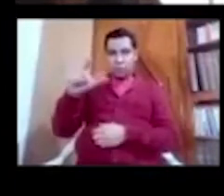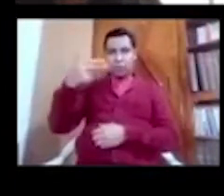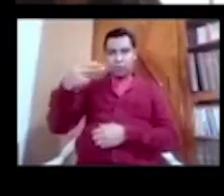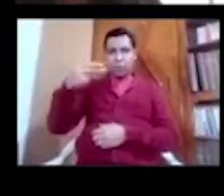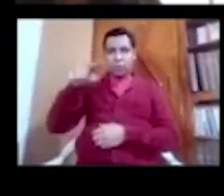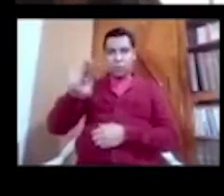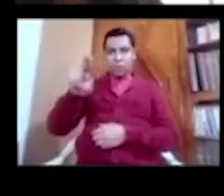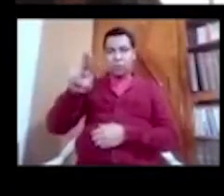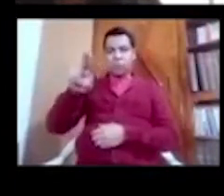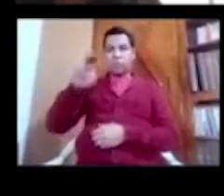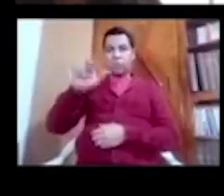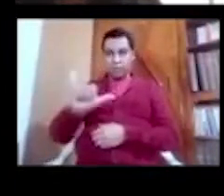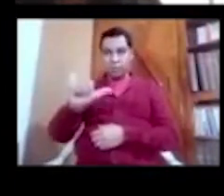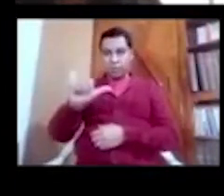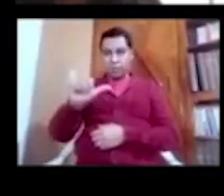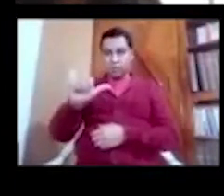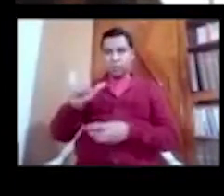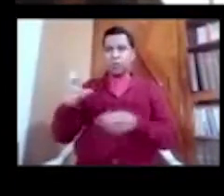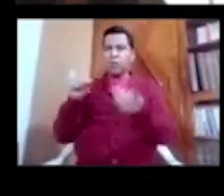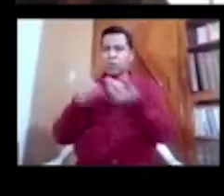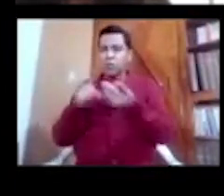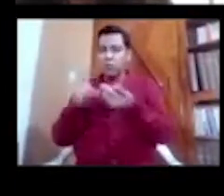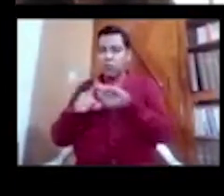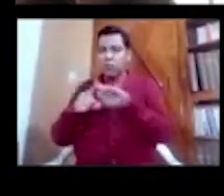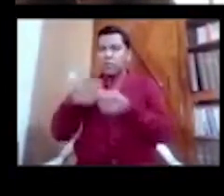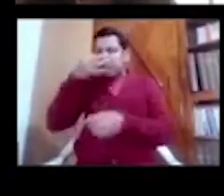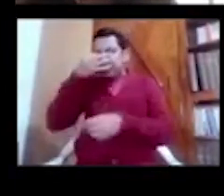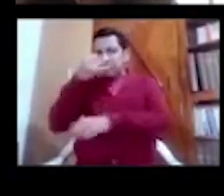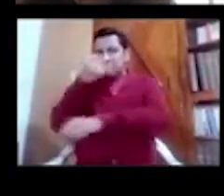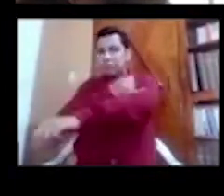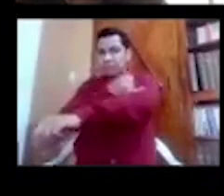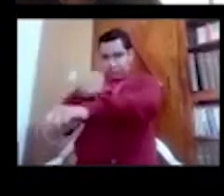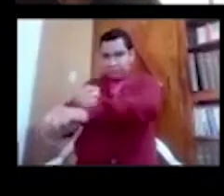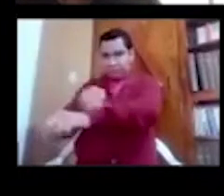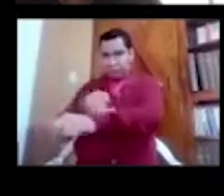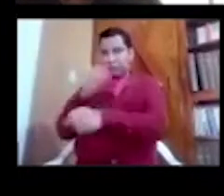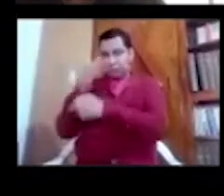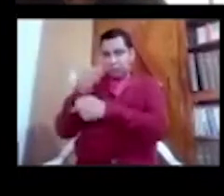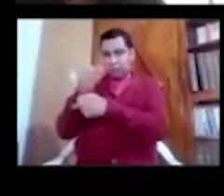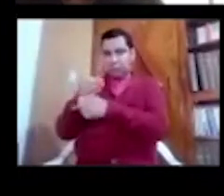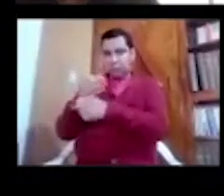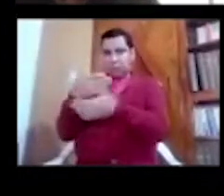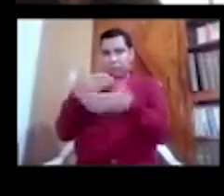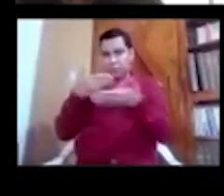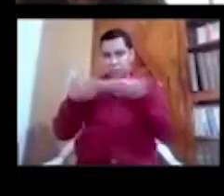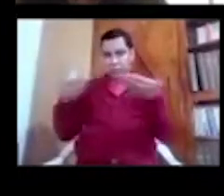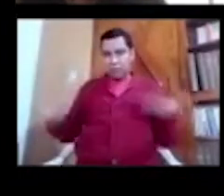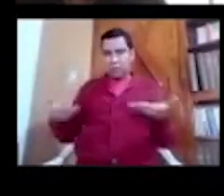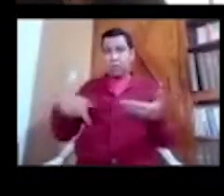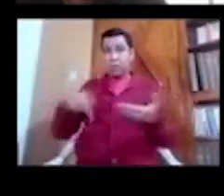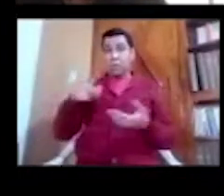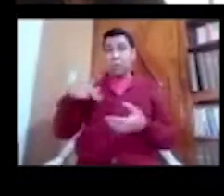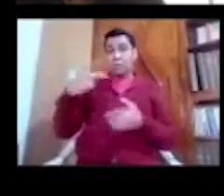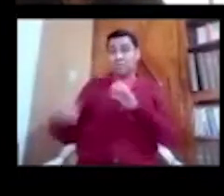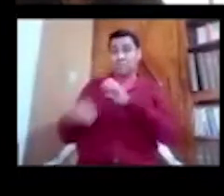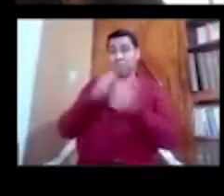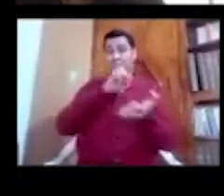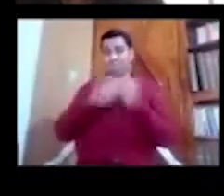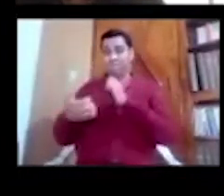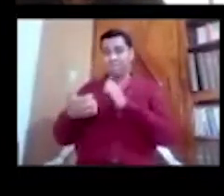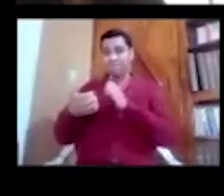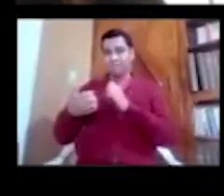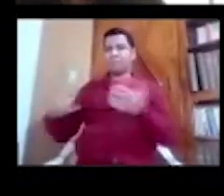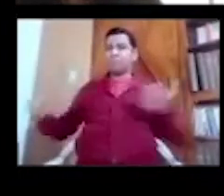ubica cerca de Iztapalapa. En cambio, los hermanos rivales de México Tlatelolco